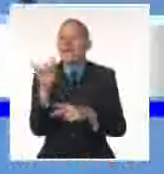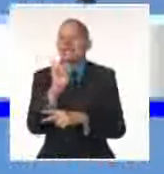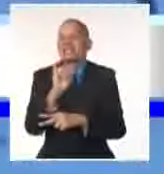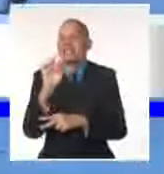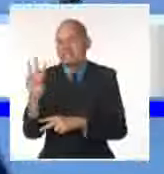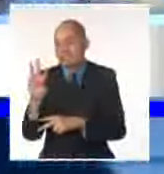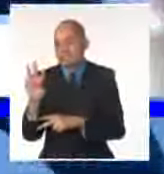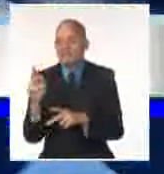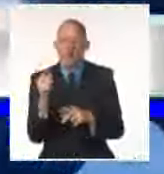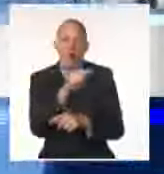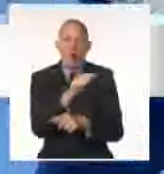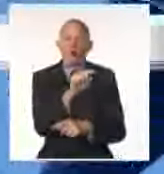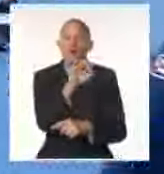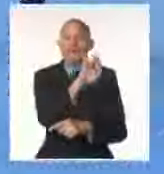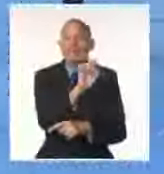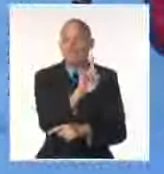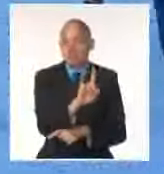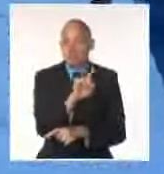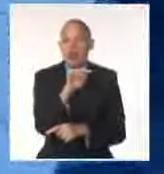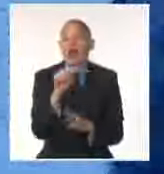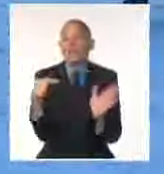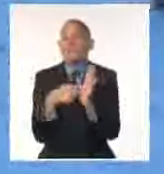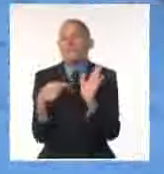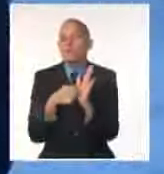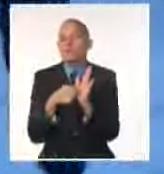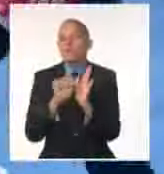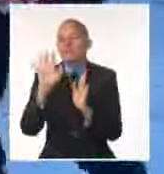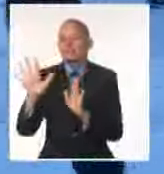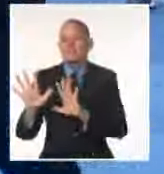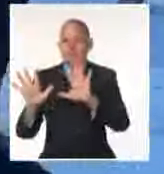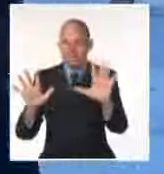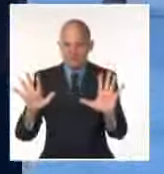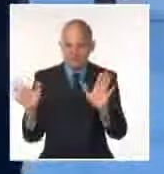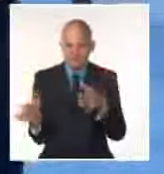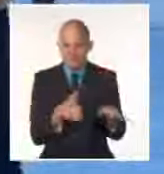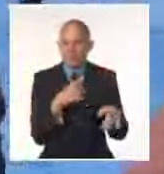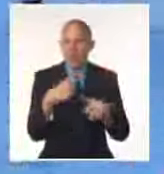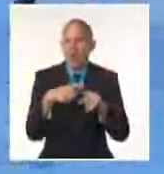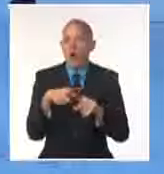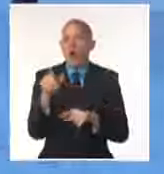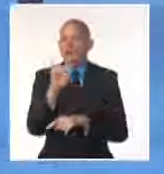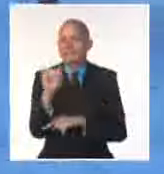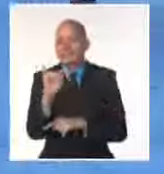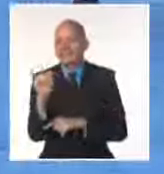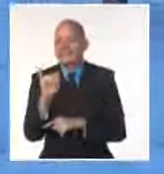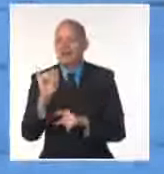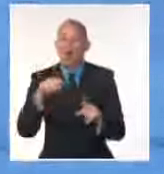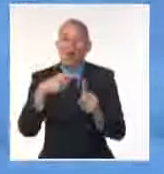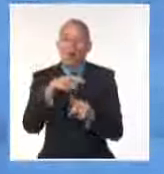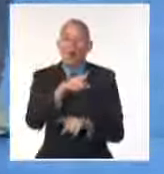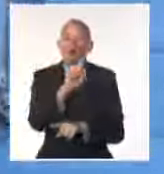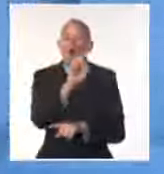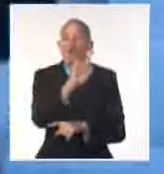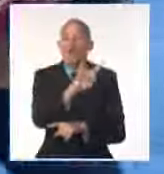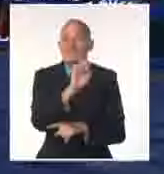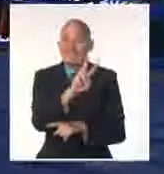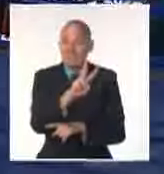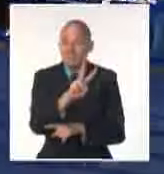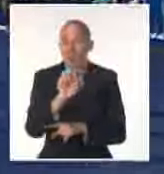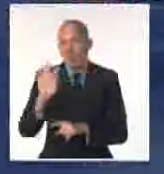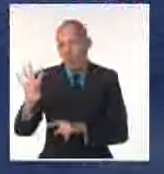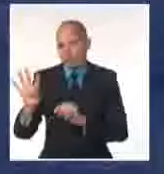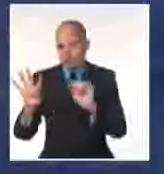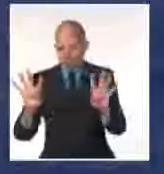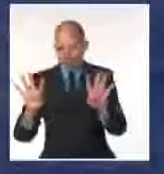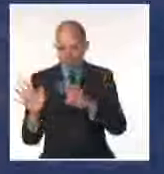71 clasifican 5 atletas y en 66 y más de 92 kilos accederán al cupo 4. Pero en casa